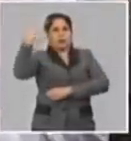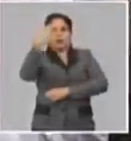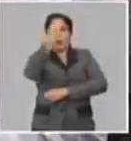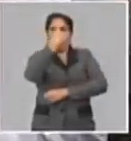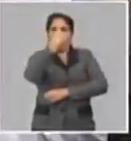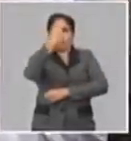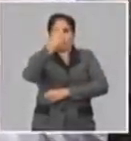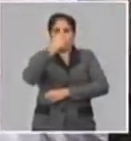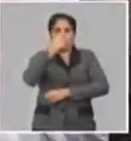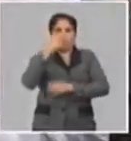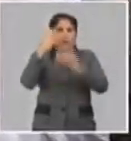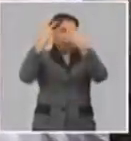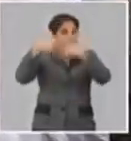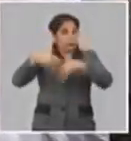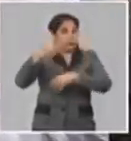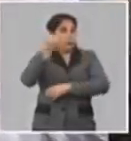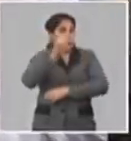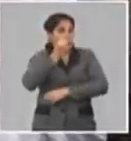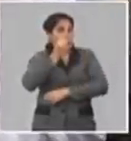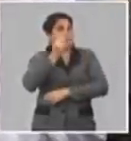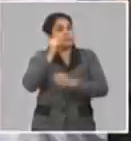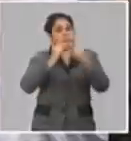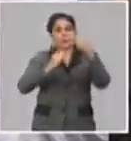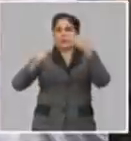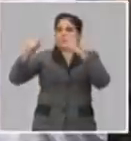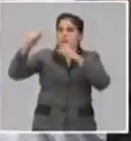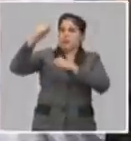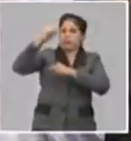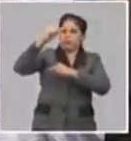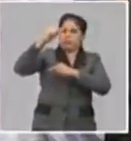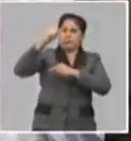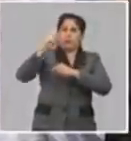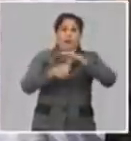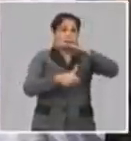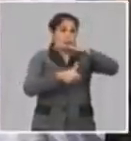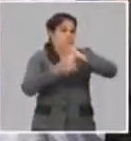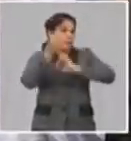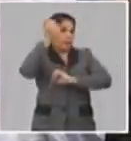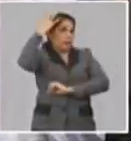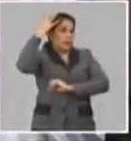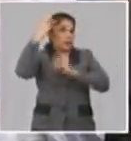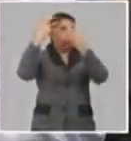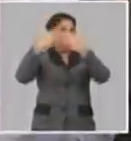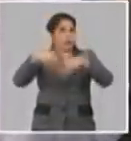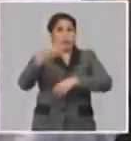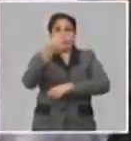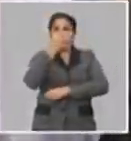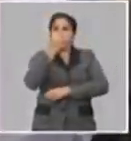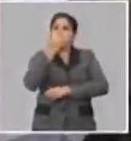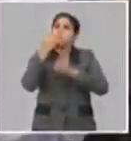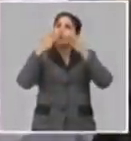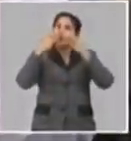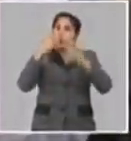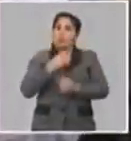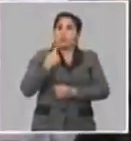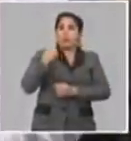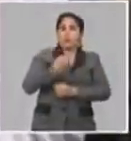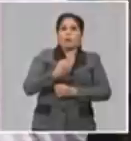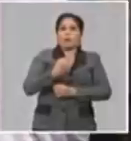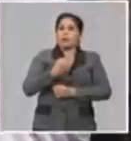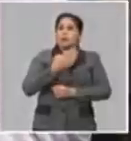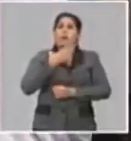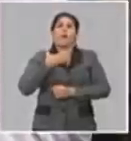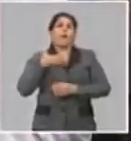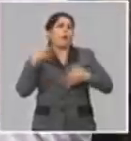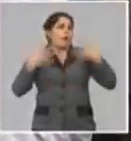alimentos. Por ahí ya se refería el presidente a eso. La producción nacional de alimentos, tenemos que, nosotros no estamos satisfechos